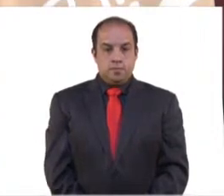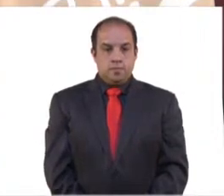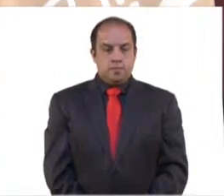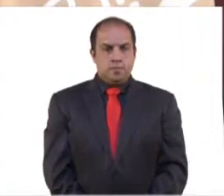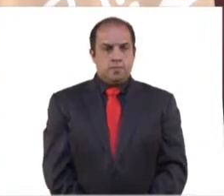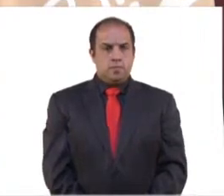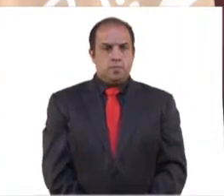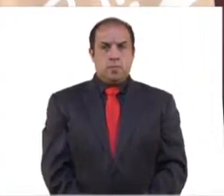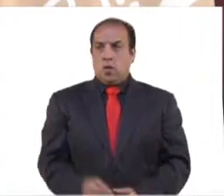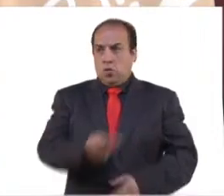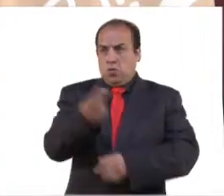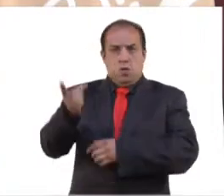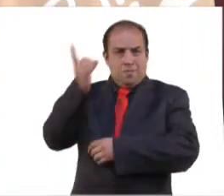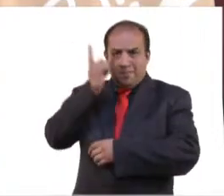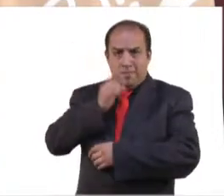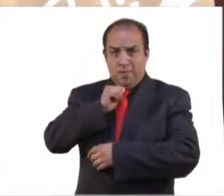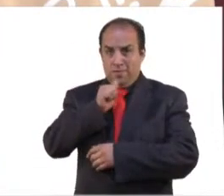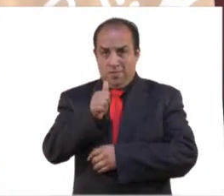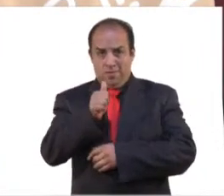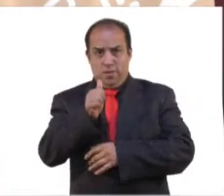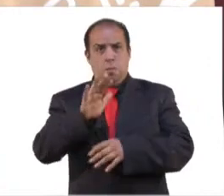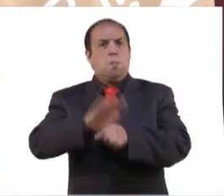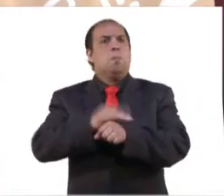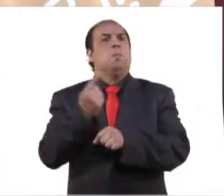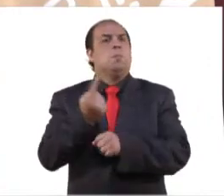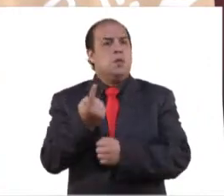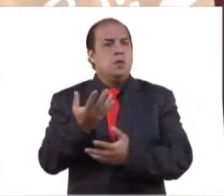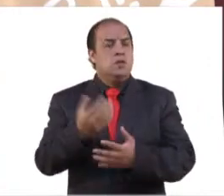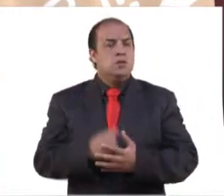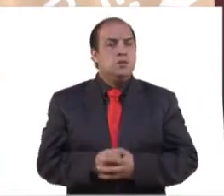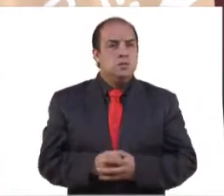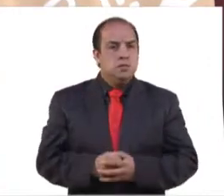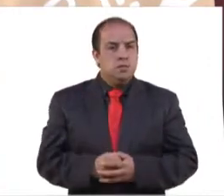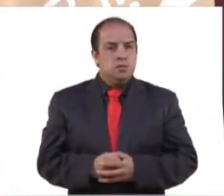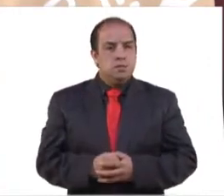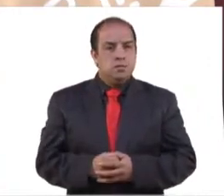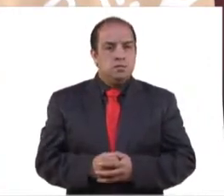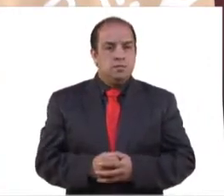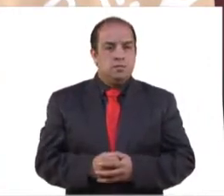¿Pero a poco no durmieron? ¿Por qué no durmieron? Ah.